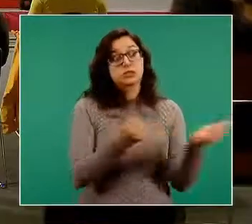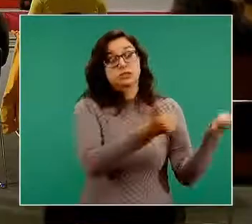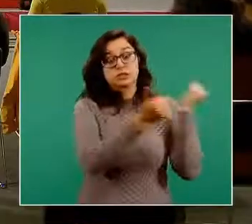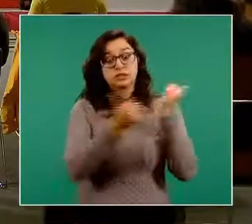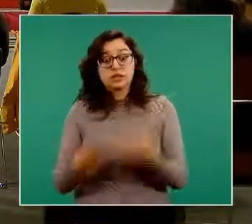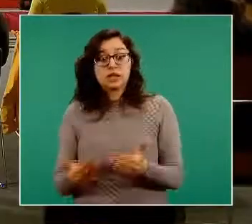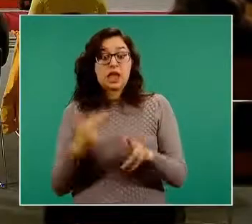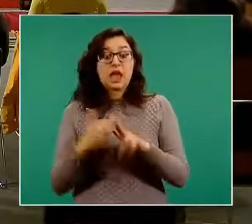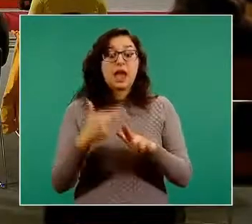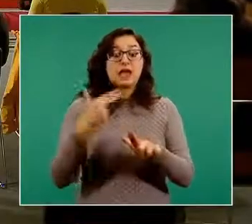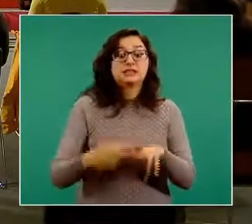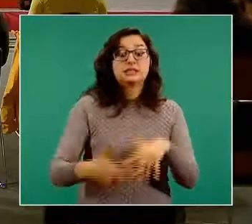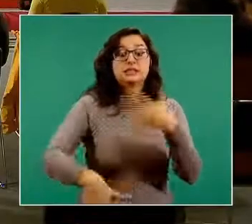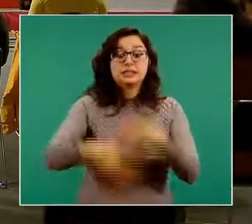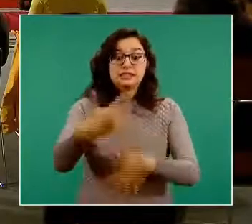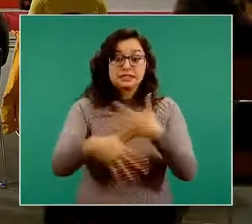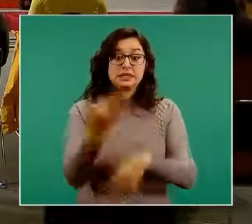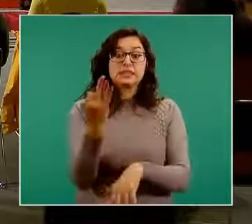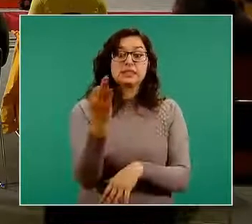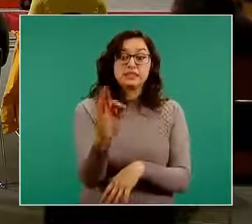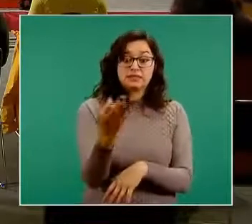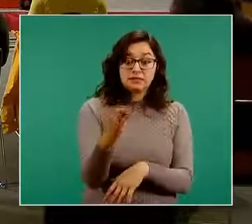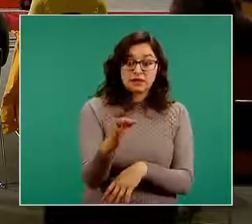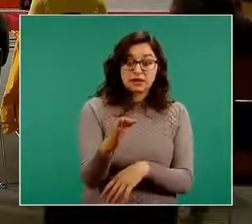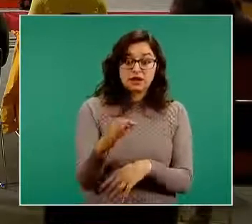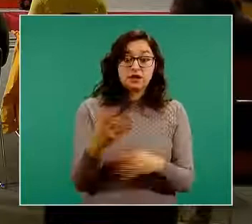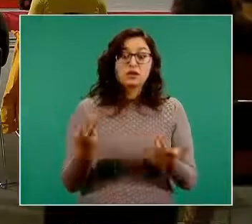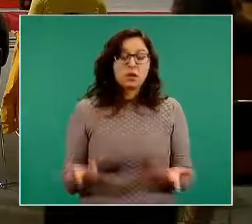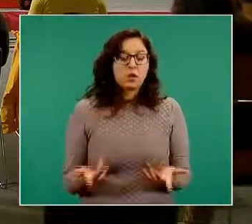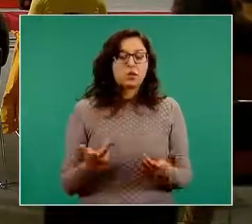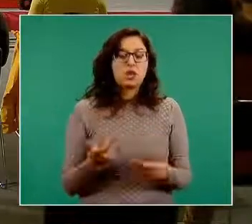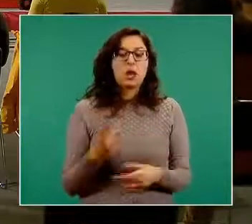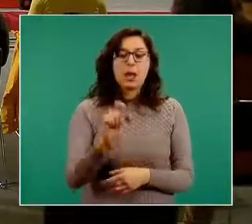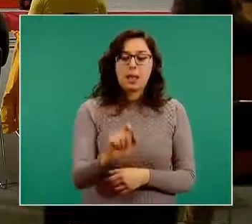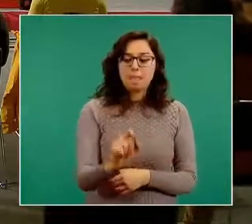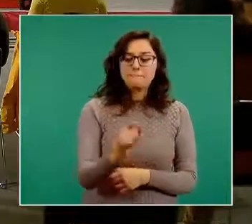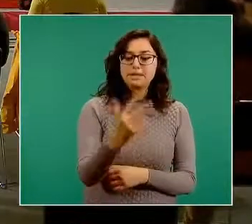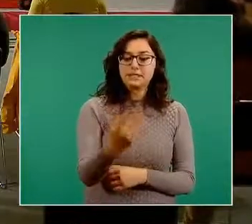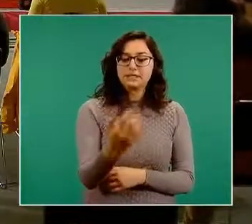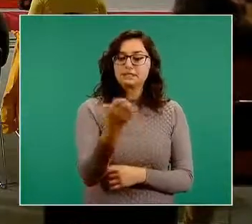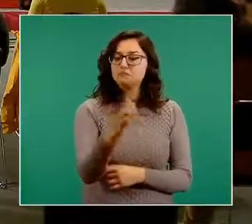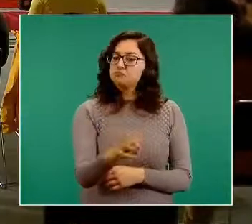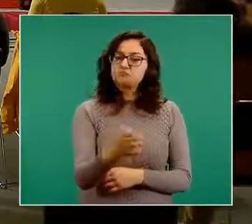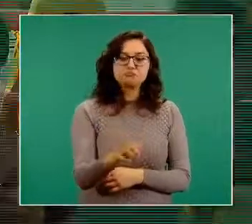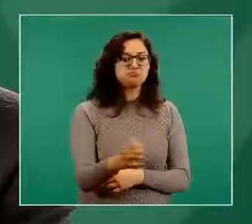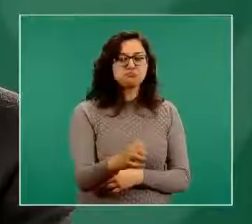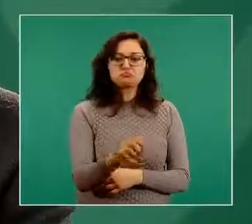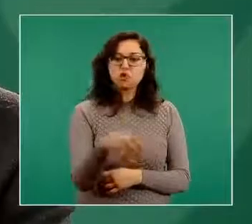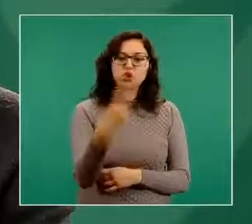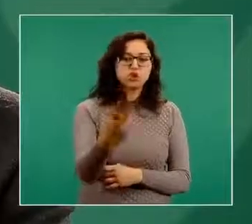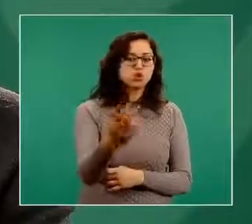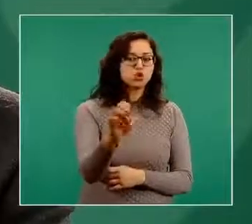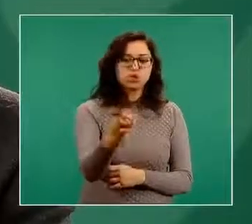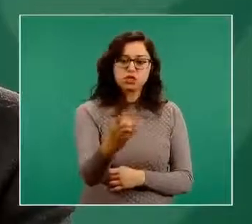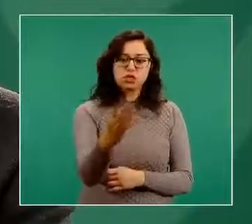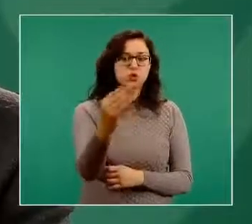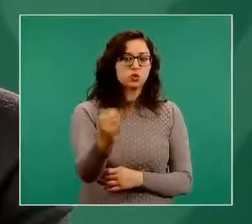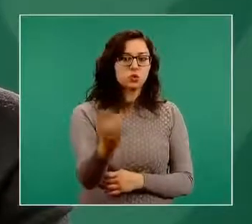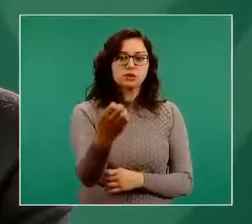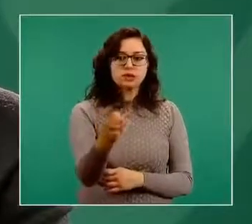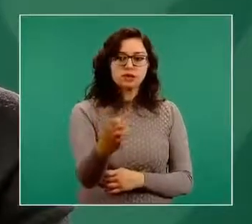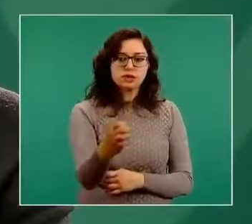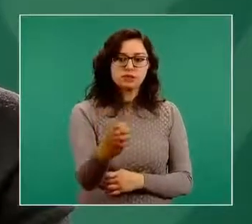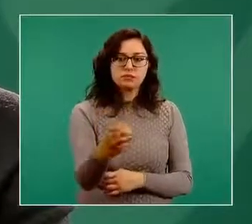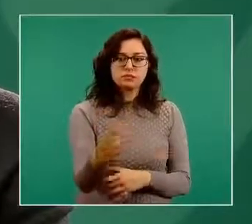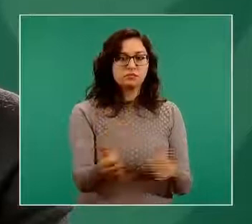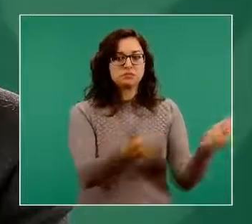el 15 de febrero. O sea, los embarques que estaban programados el 25 de enero, el 2 de enero y el 9 de enero